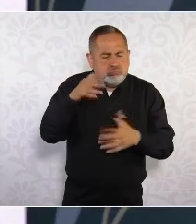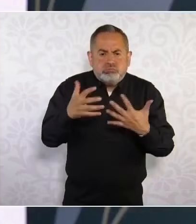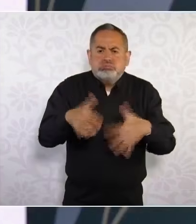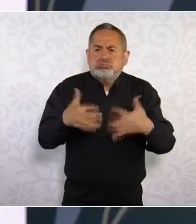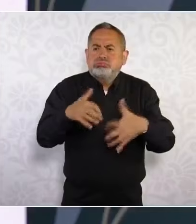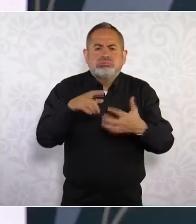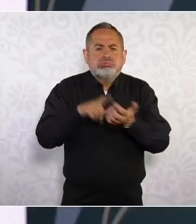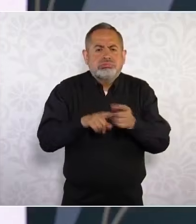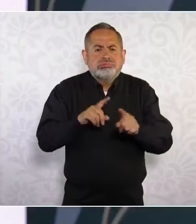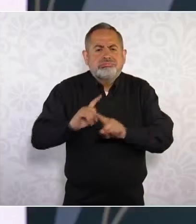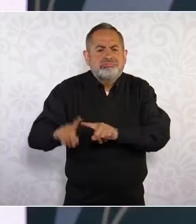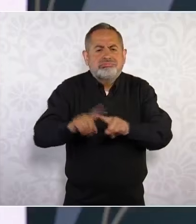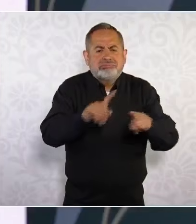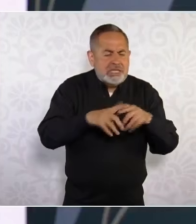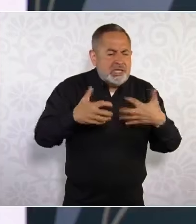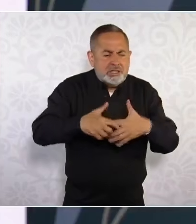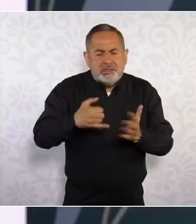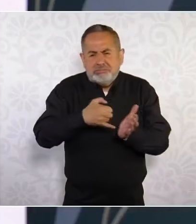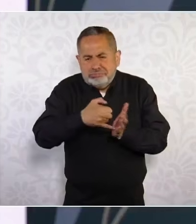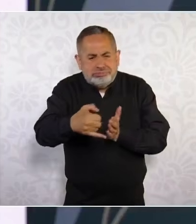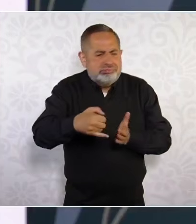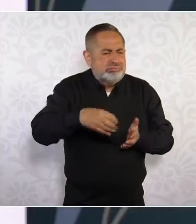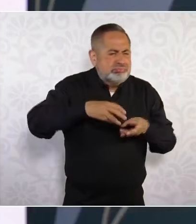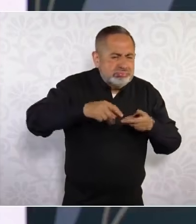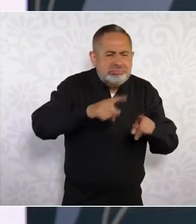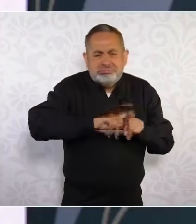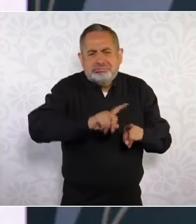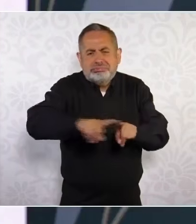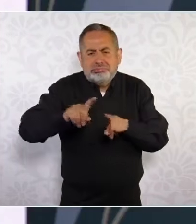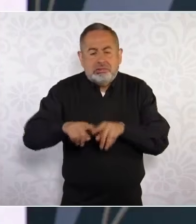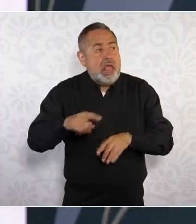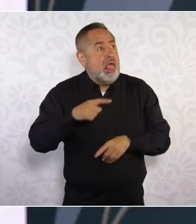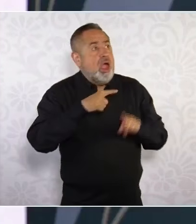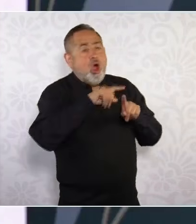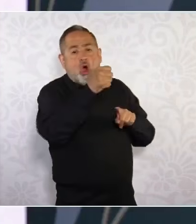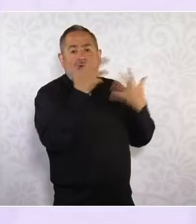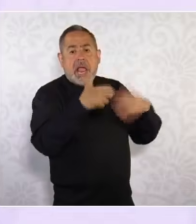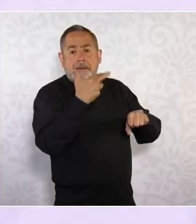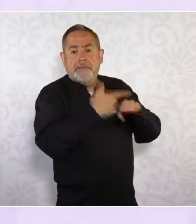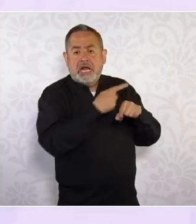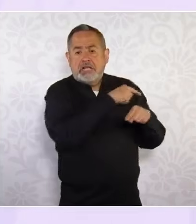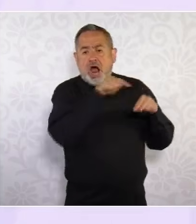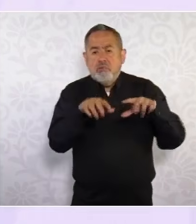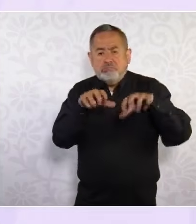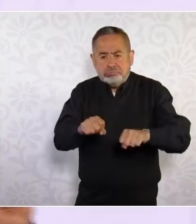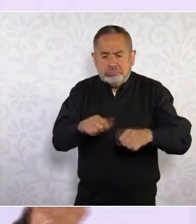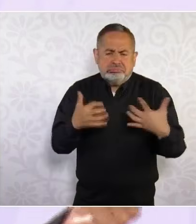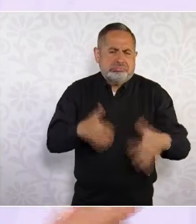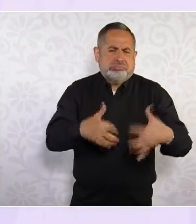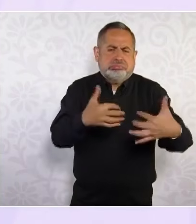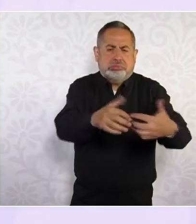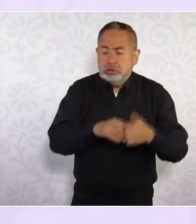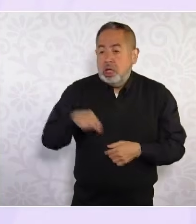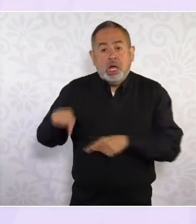de distintos productos agrícolas de empresas, a diferencia de otros lugares en